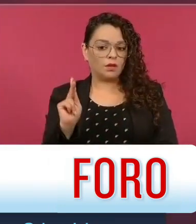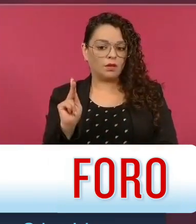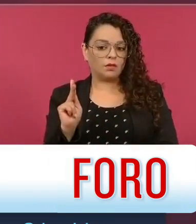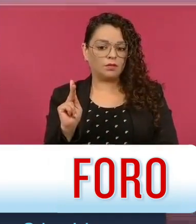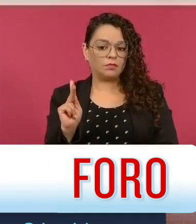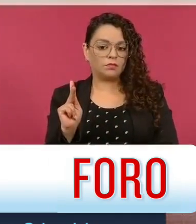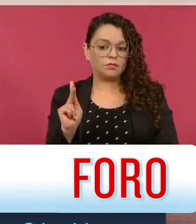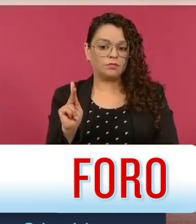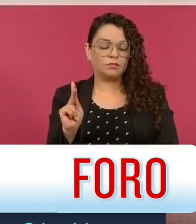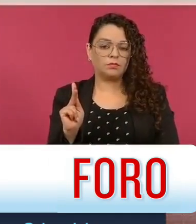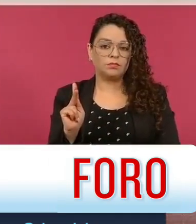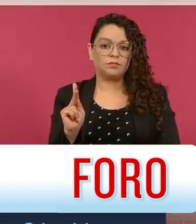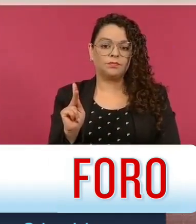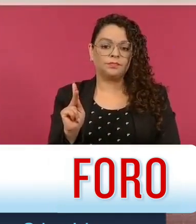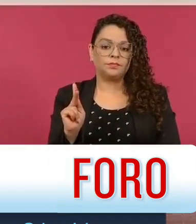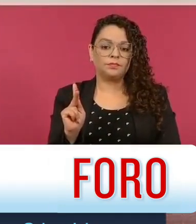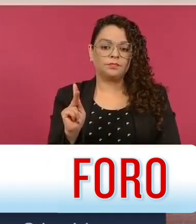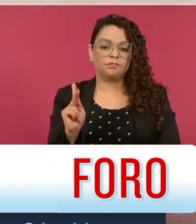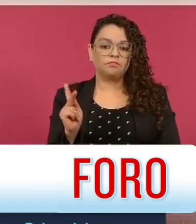que